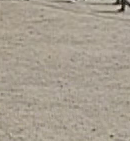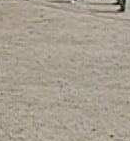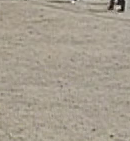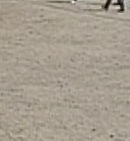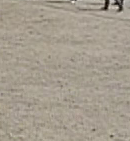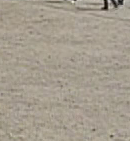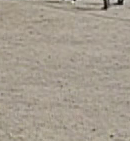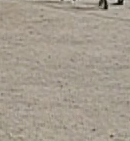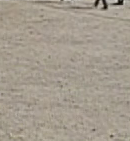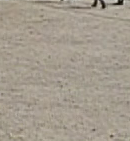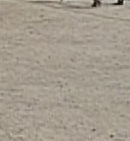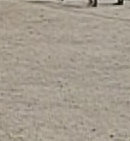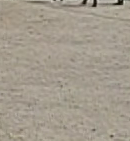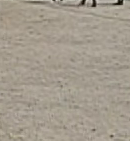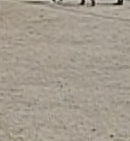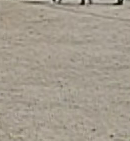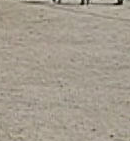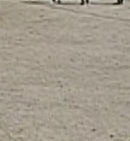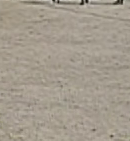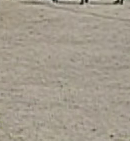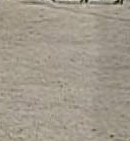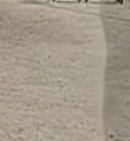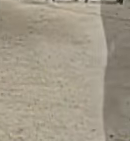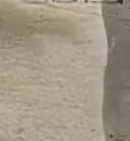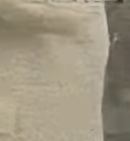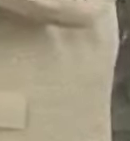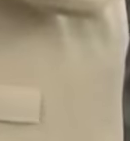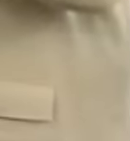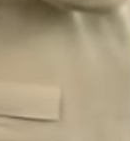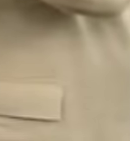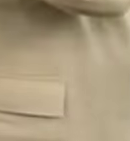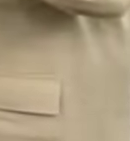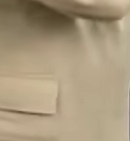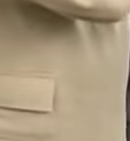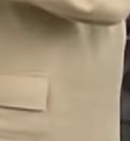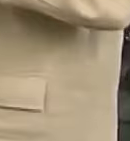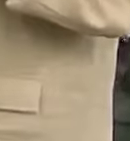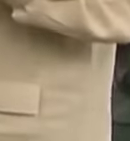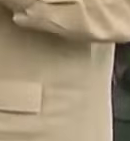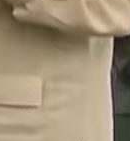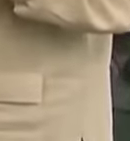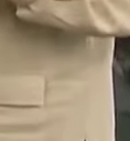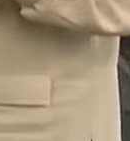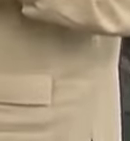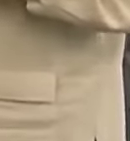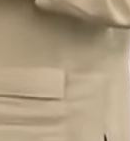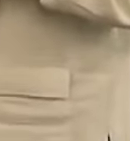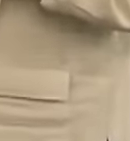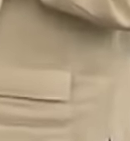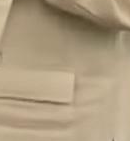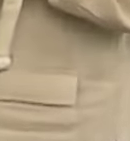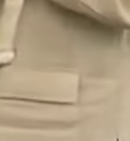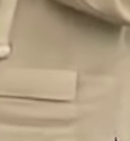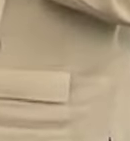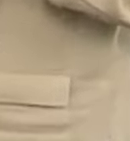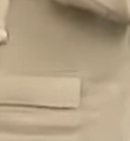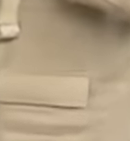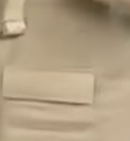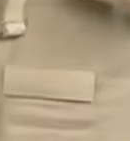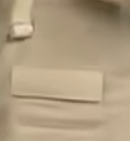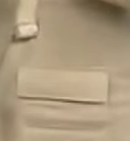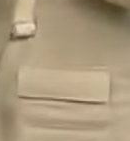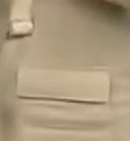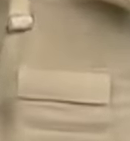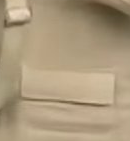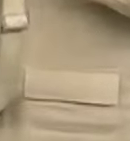comandante. Comandante jefe, buenas tardes. Sargento Segundo Blanco, yo le vengo a hablar lo que es un poco los datos técnicos del fusil